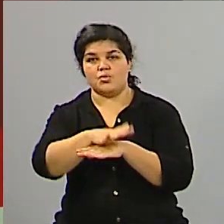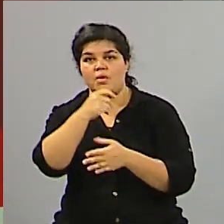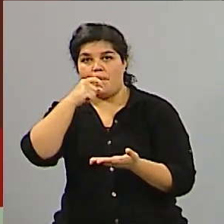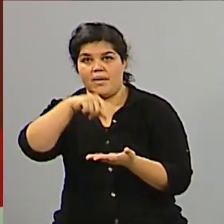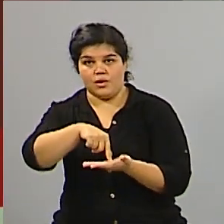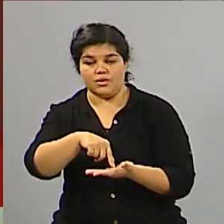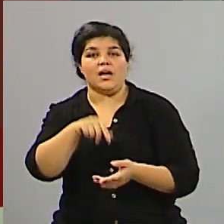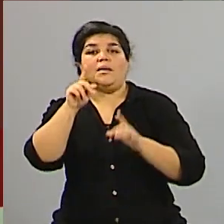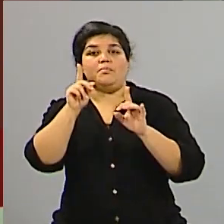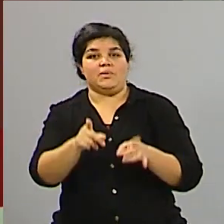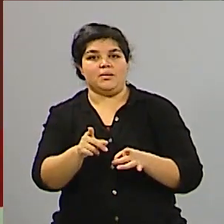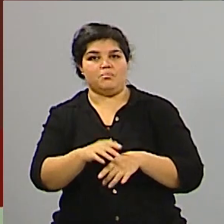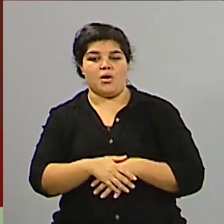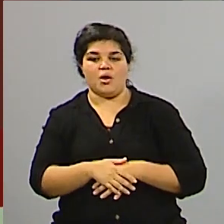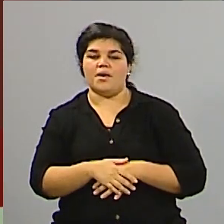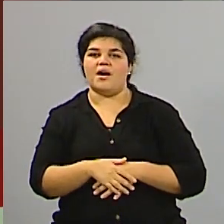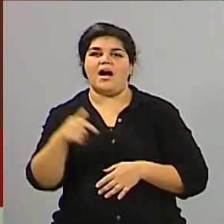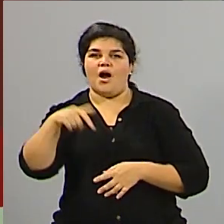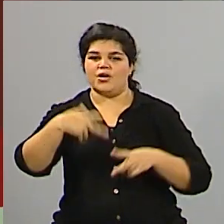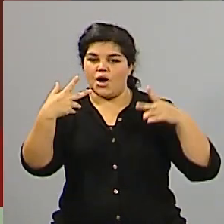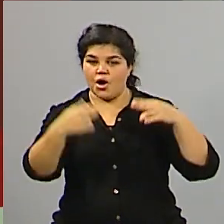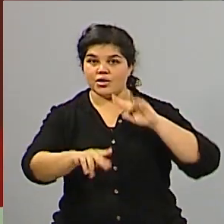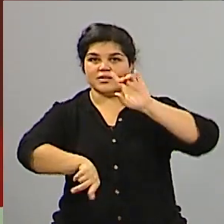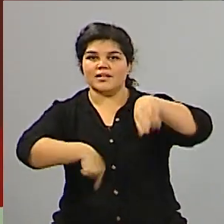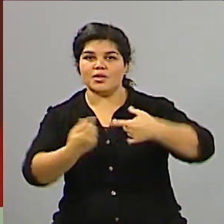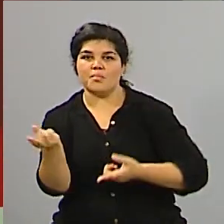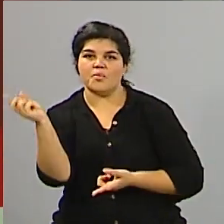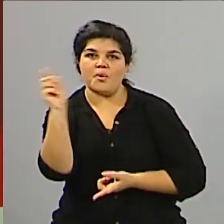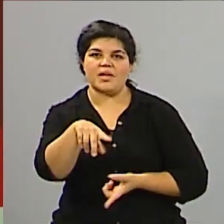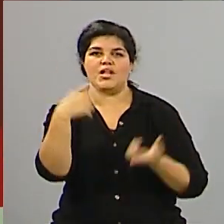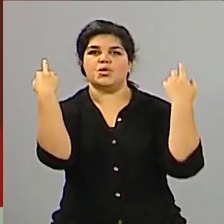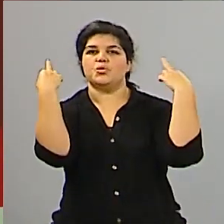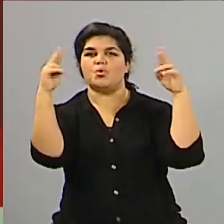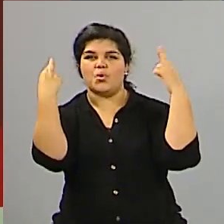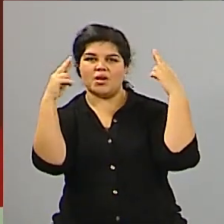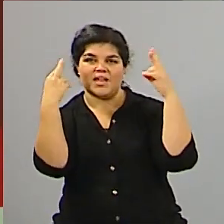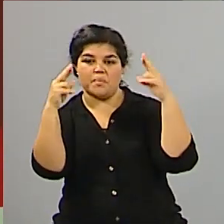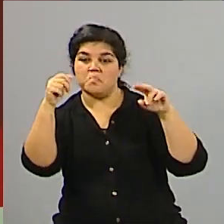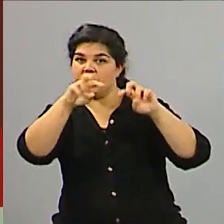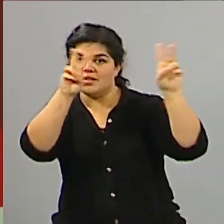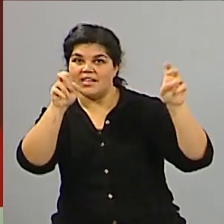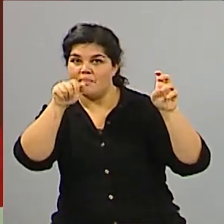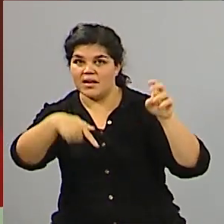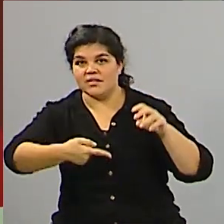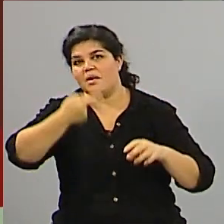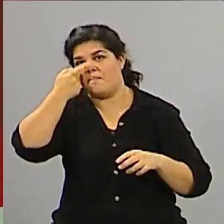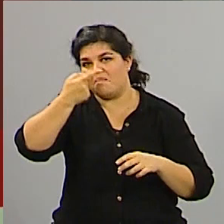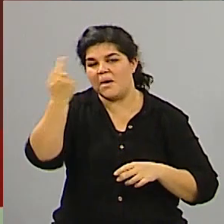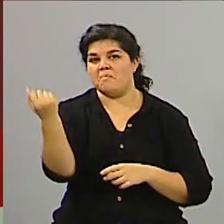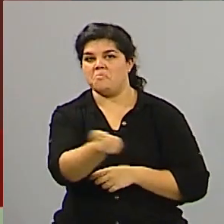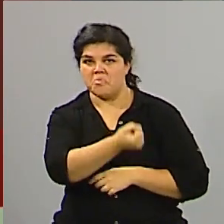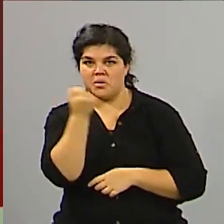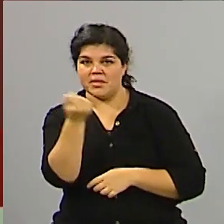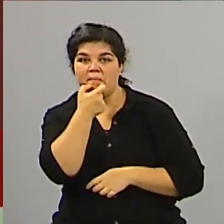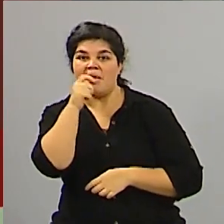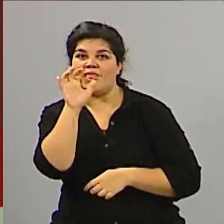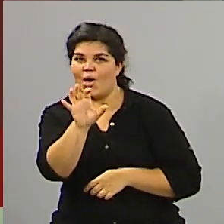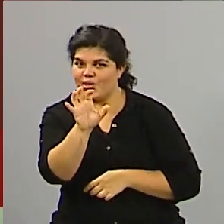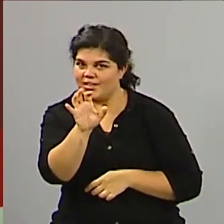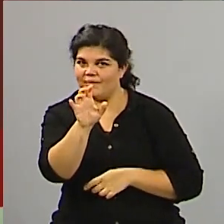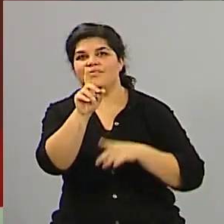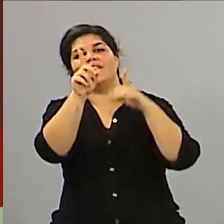ese 15%, si se construye en Mendoza, a lo que le da el país. Y el gobierno municipal va a aportar otro 10% y le